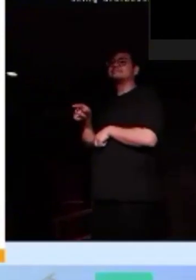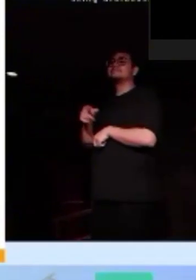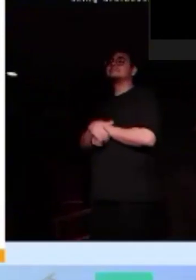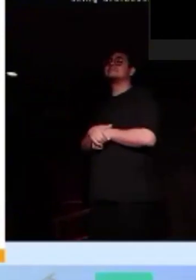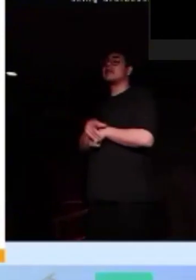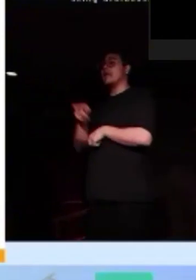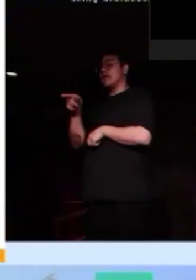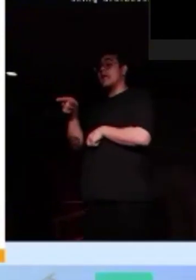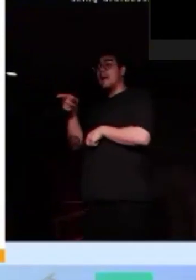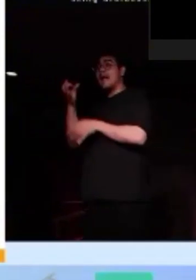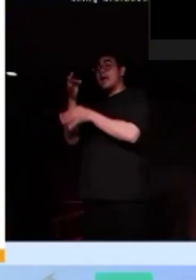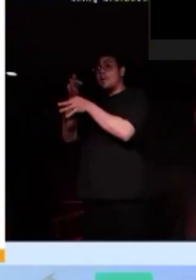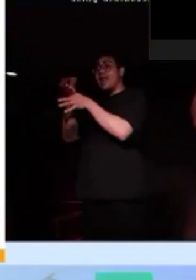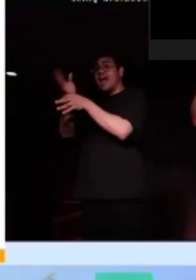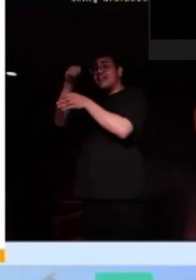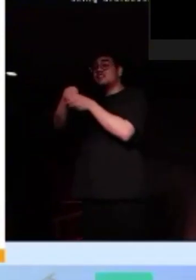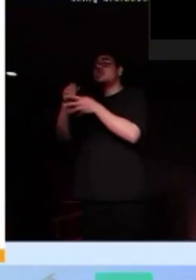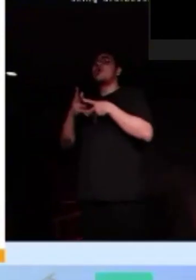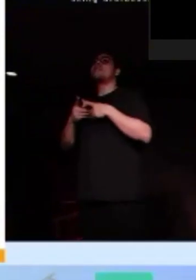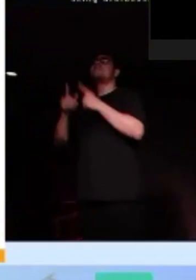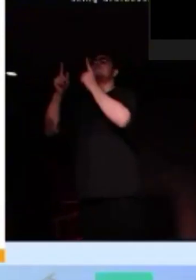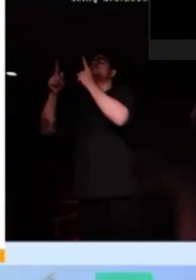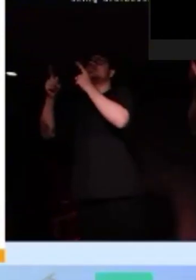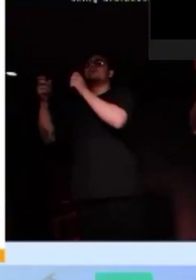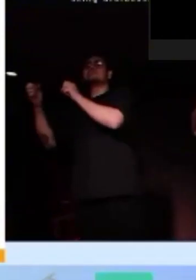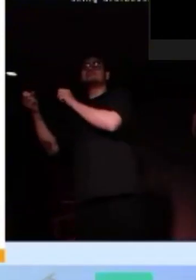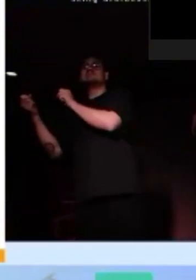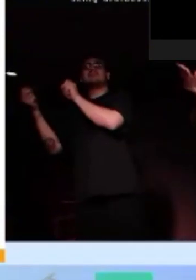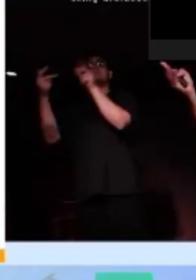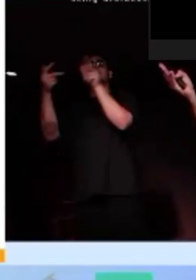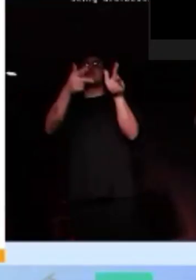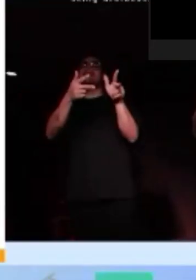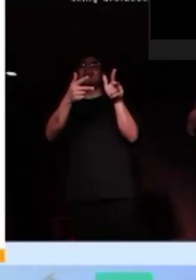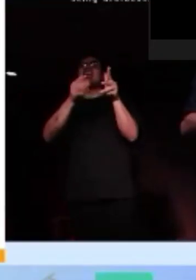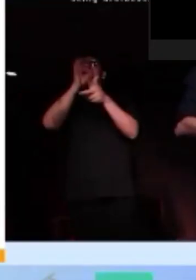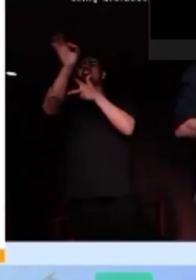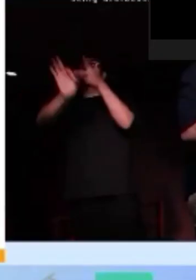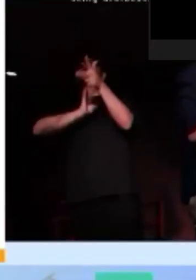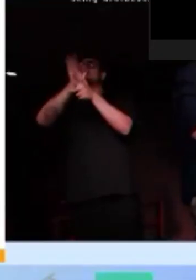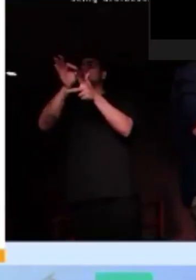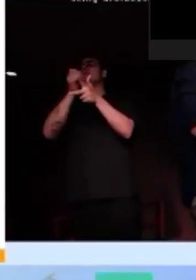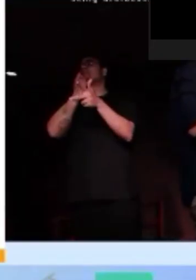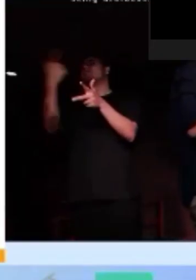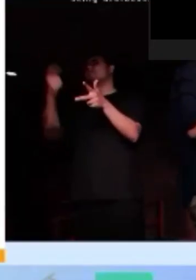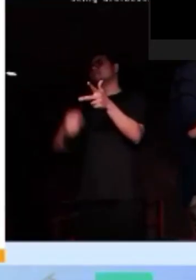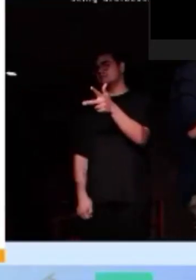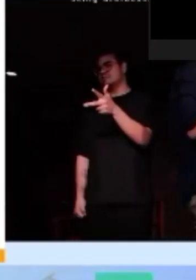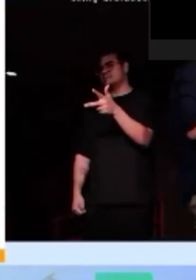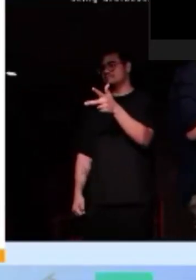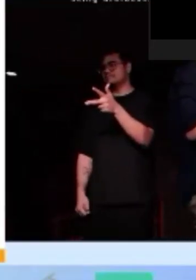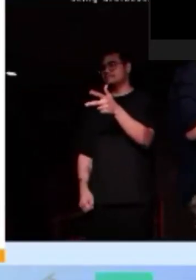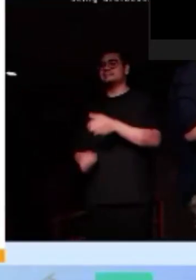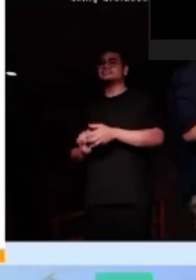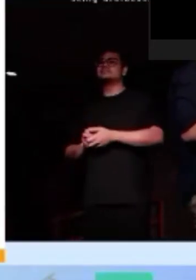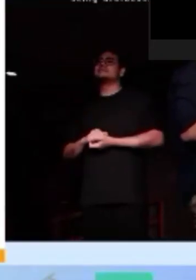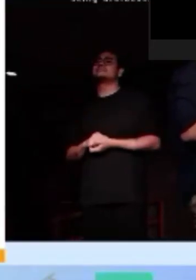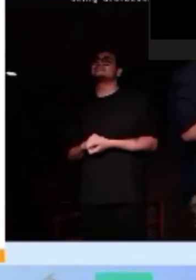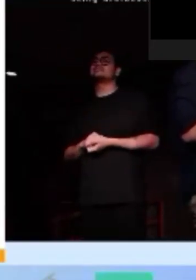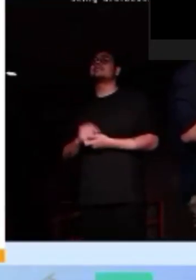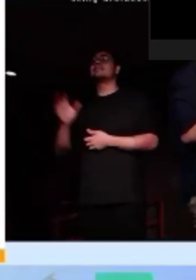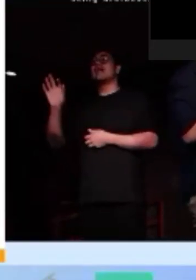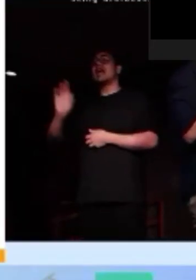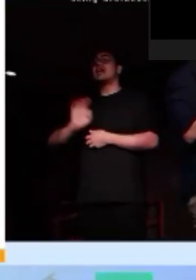pedagógica, y dijo, ciencia a mano suena bien. Listo, y ahí empezamos. En el año 2016, entonces